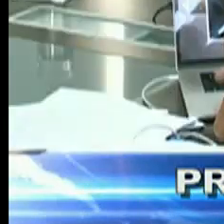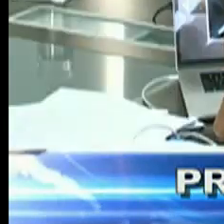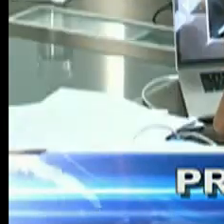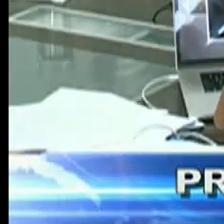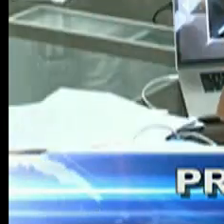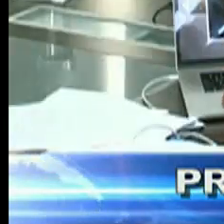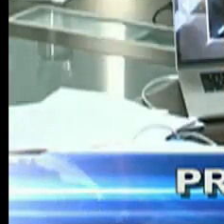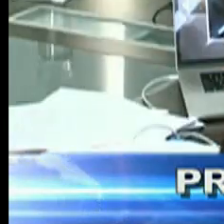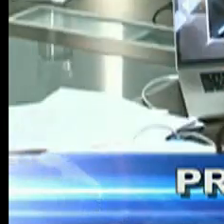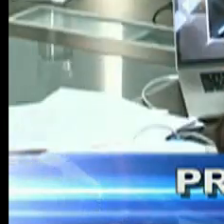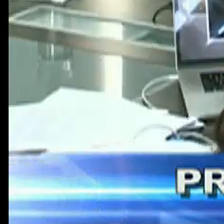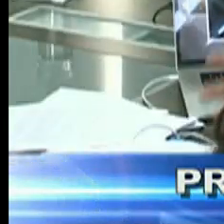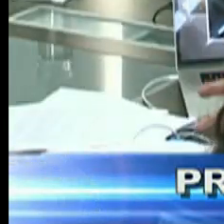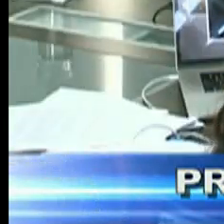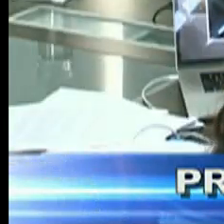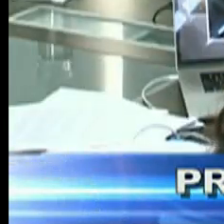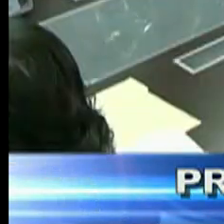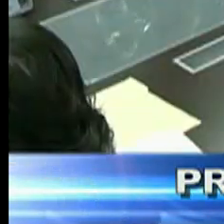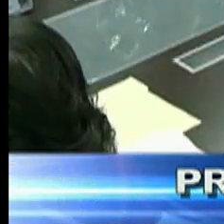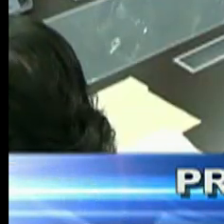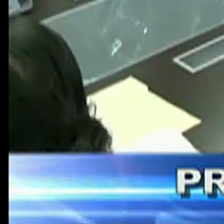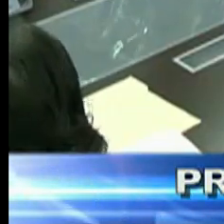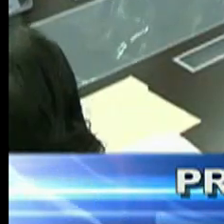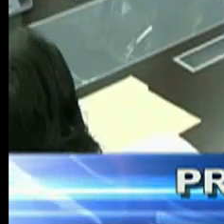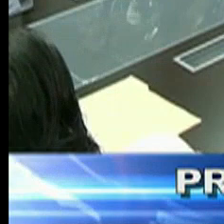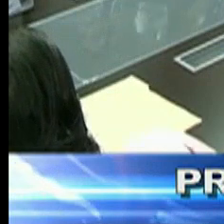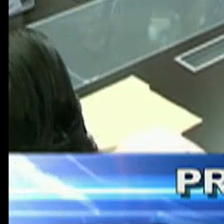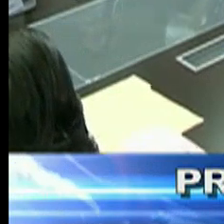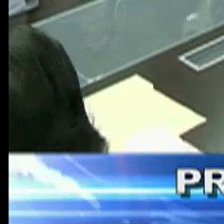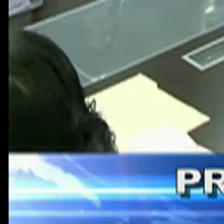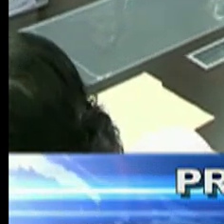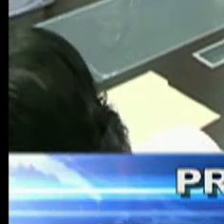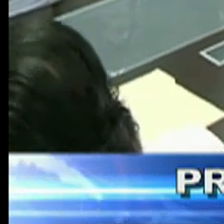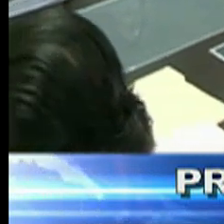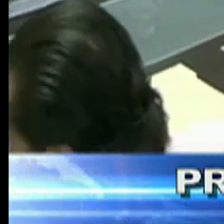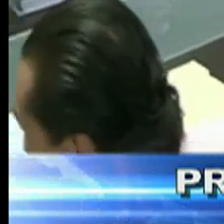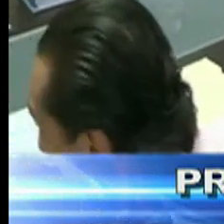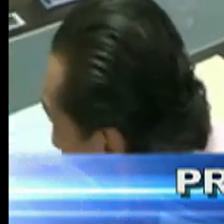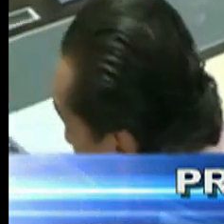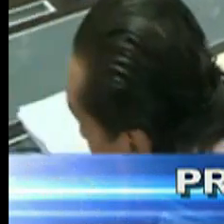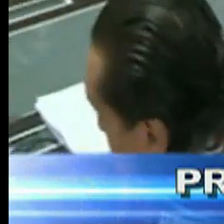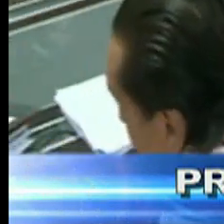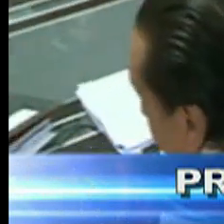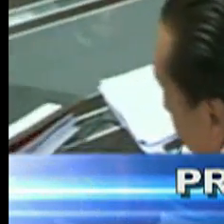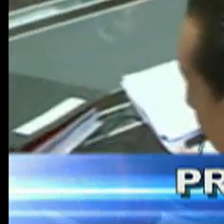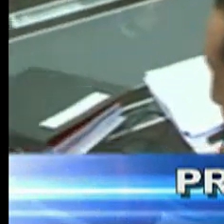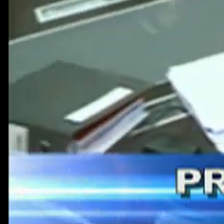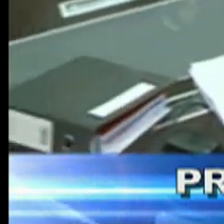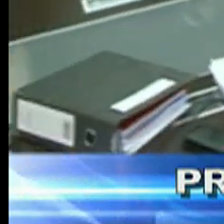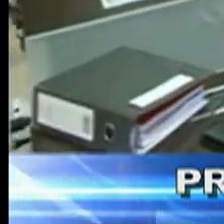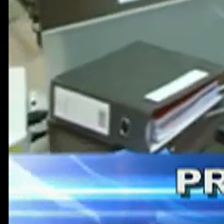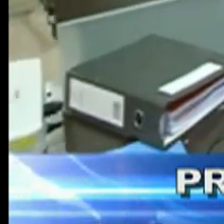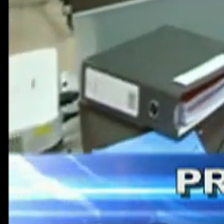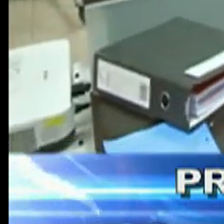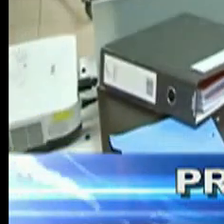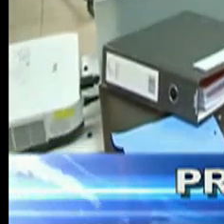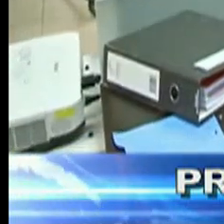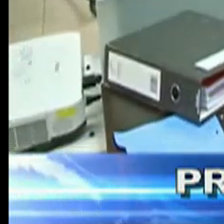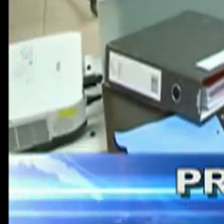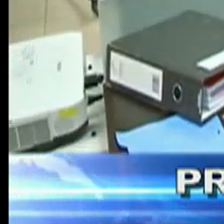referéndum. Así empieza la noticia,